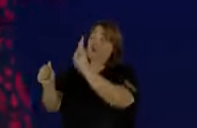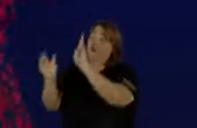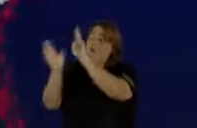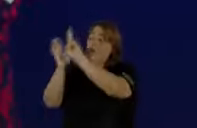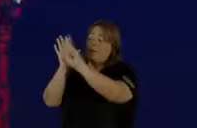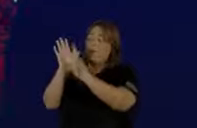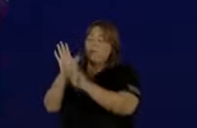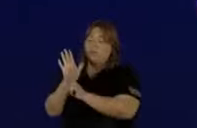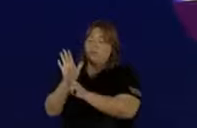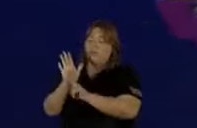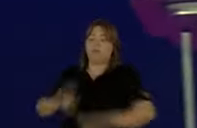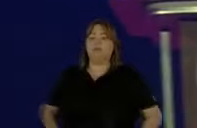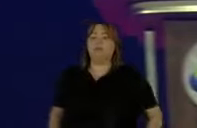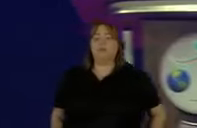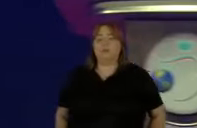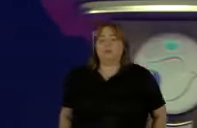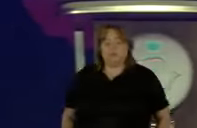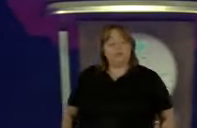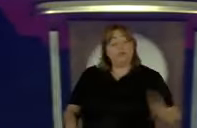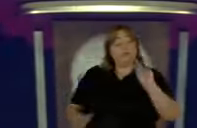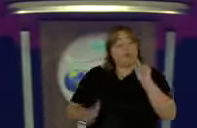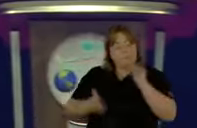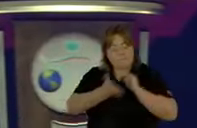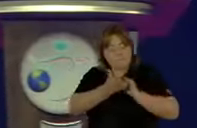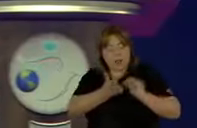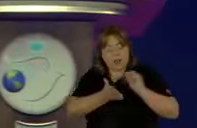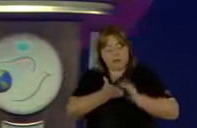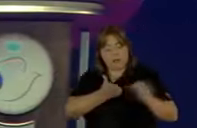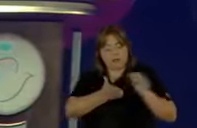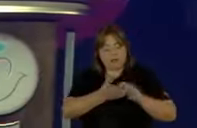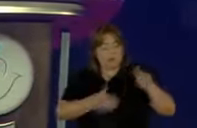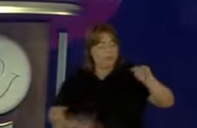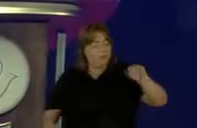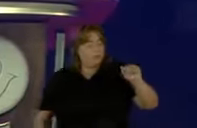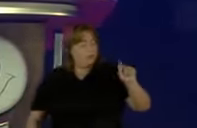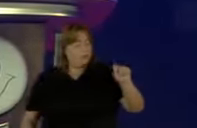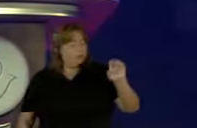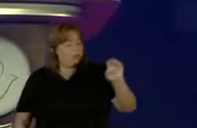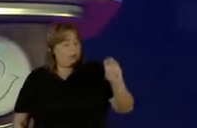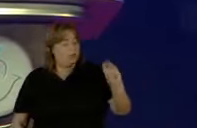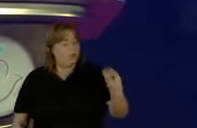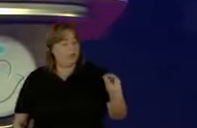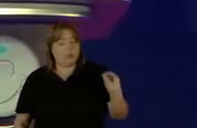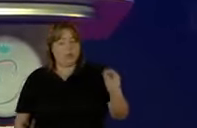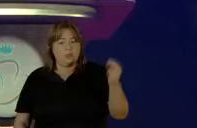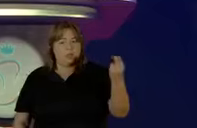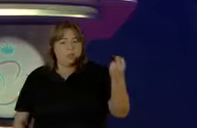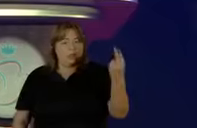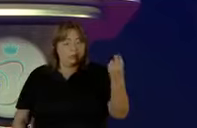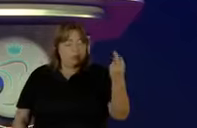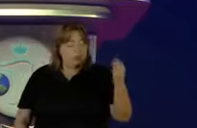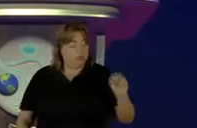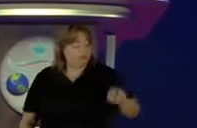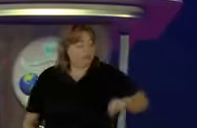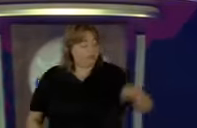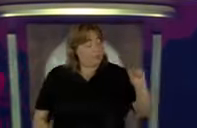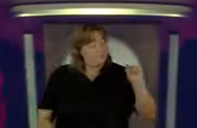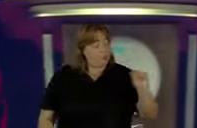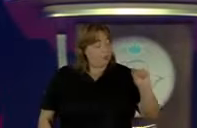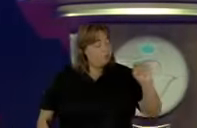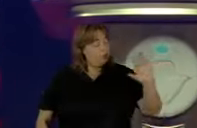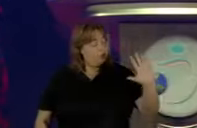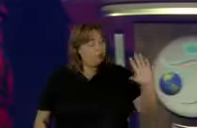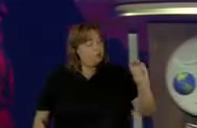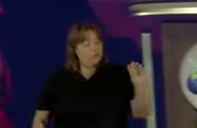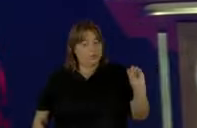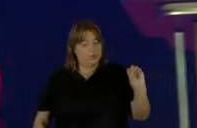voluntad de Dios. Siga tomando nota. Mateo capítulo 12, verso 50. Mateo